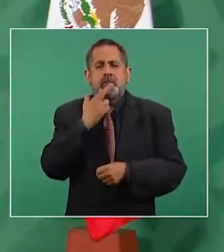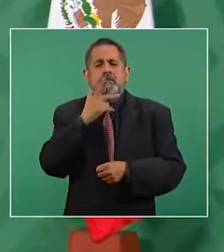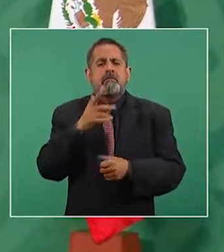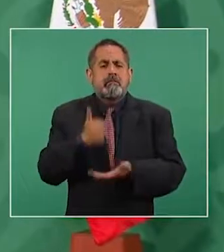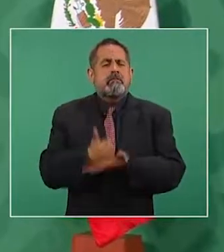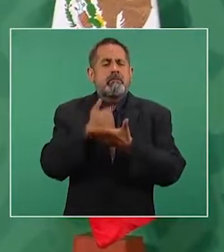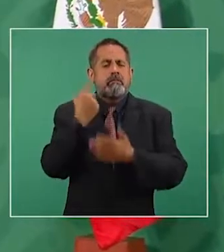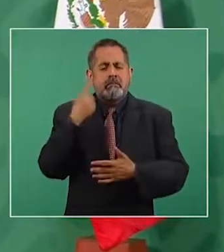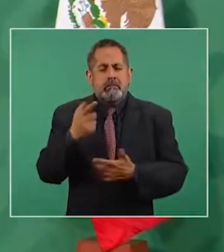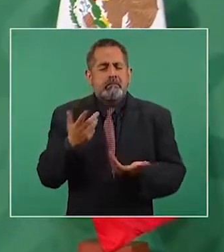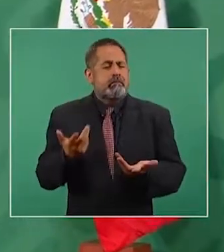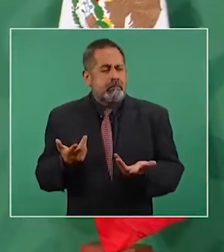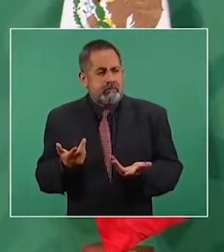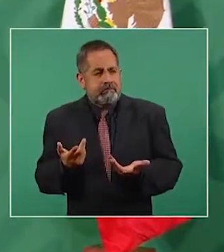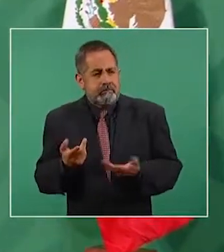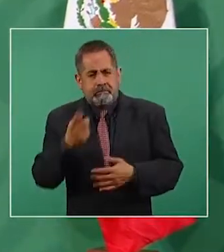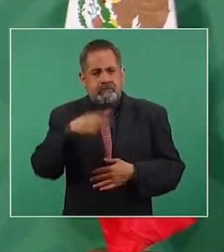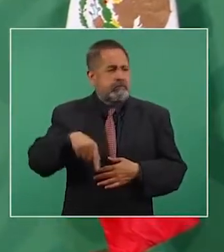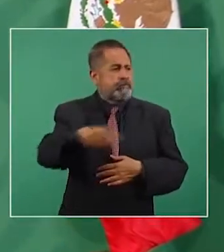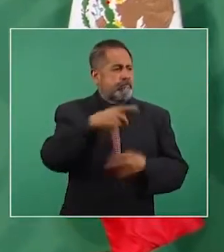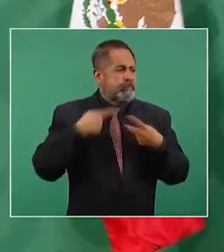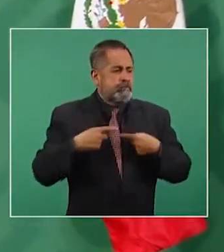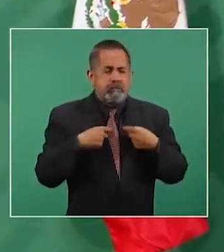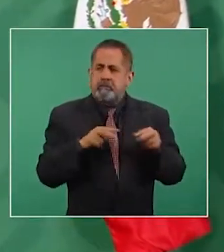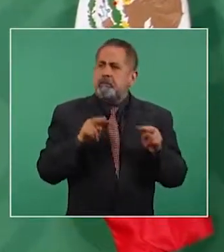para que la gente